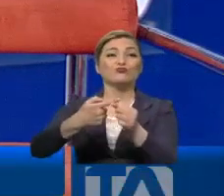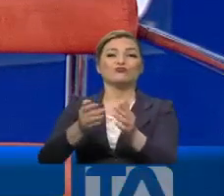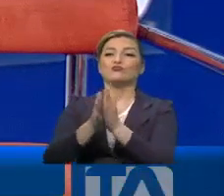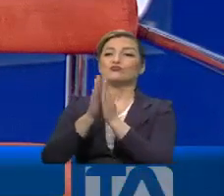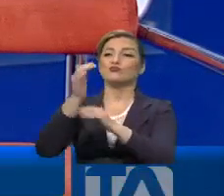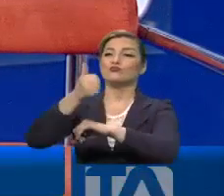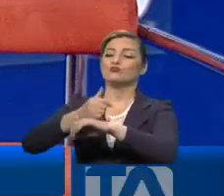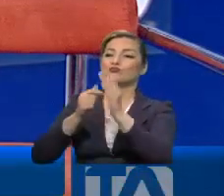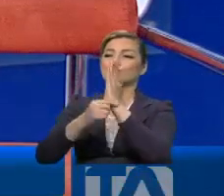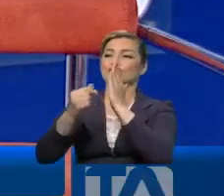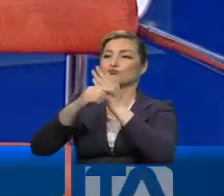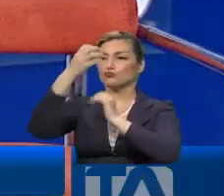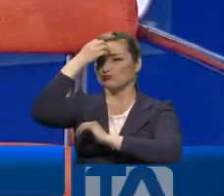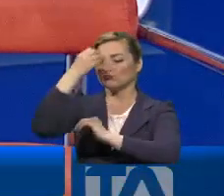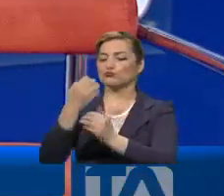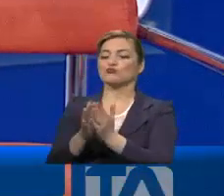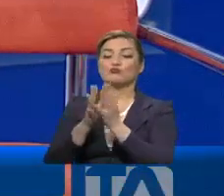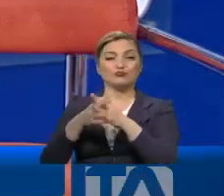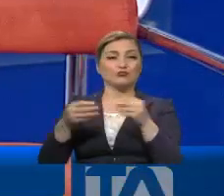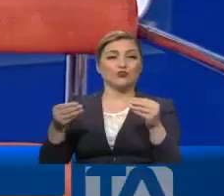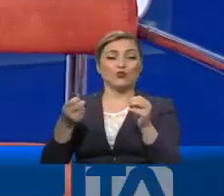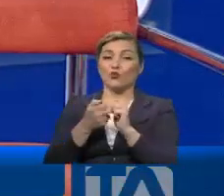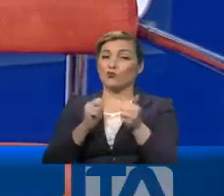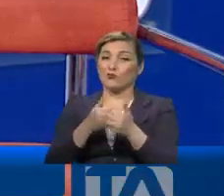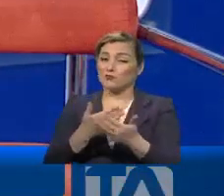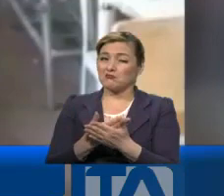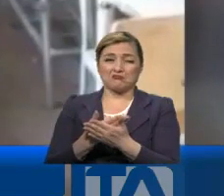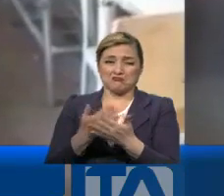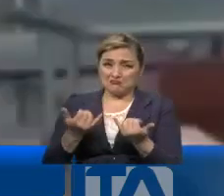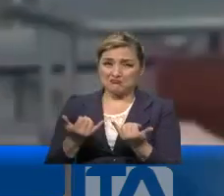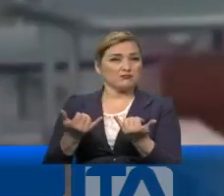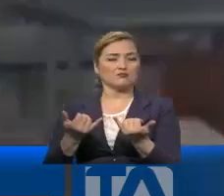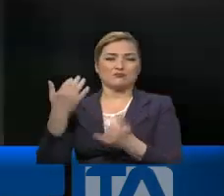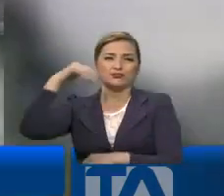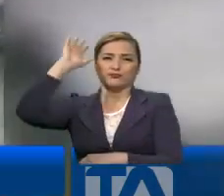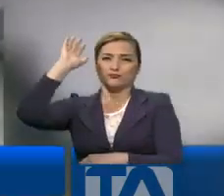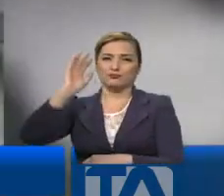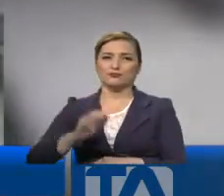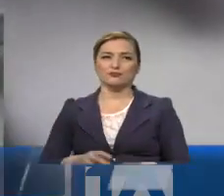una solución al Ministerio de Educación, ya que este problema no es nuevo.